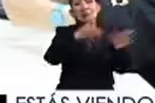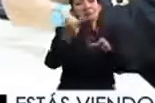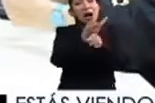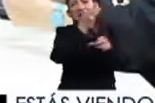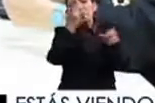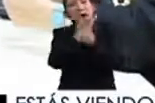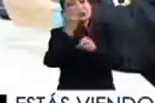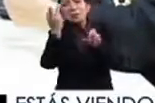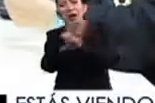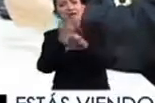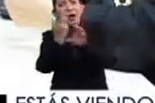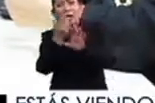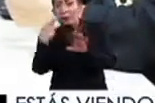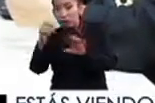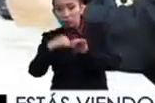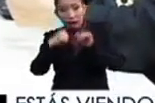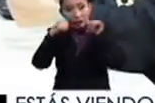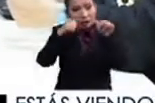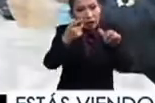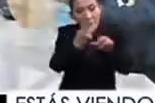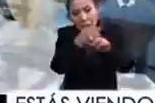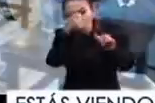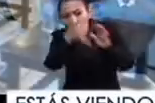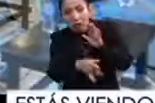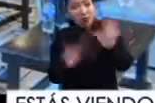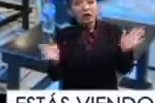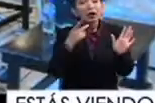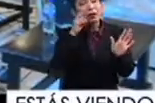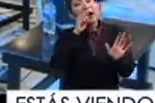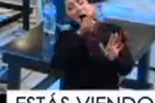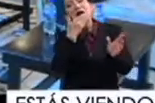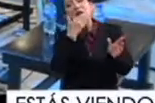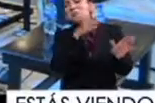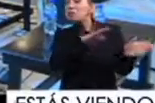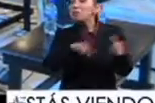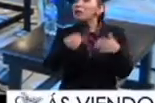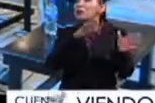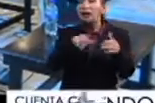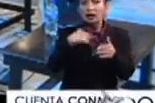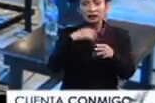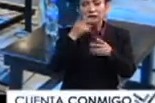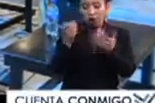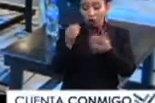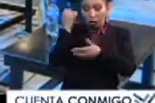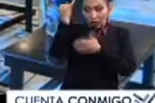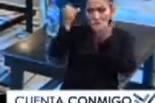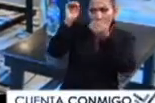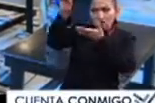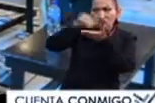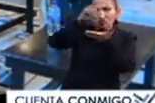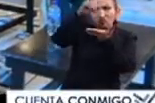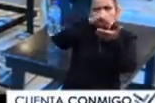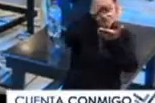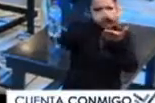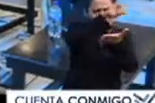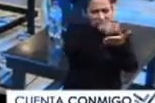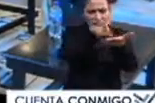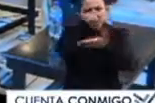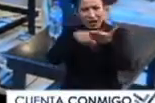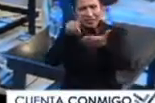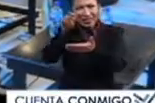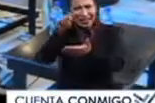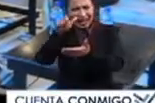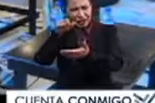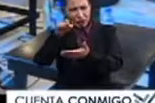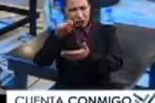no habían parado mientes en ello. Y que al ver la reunión de todo, ese catálogo que hice, ese inventario que hice de textos, había